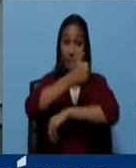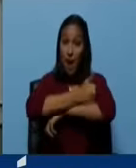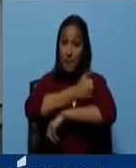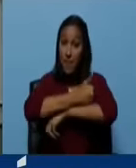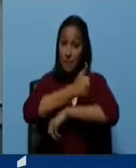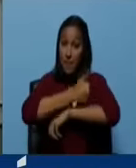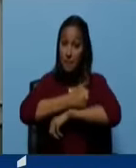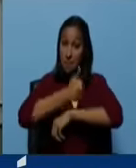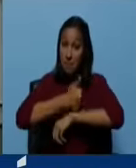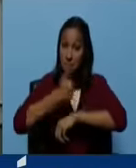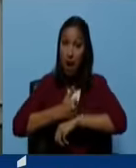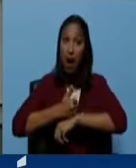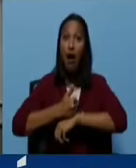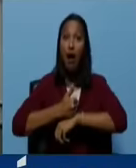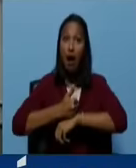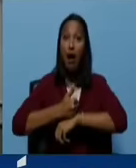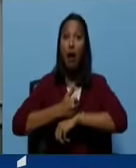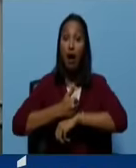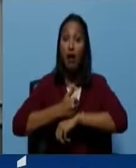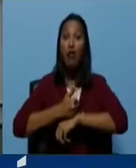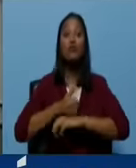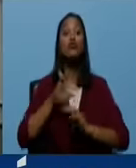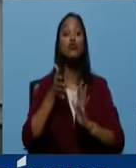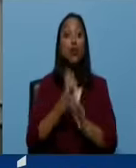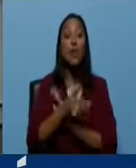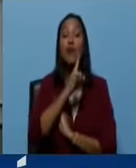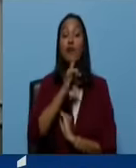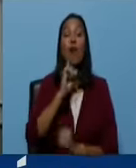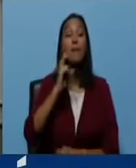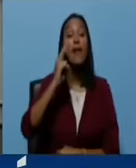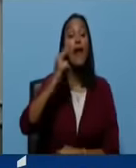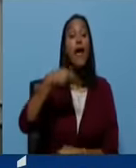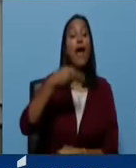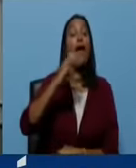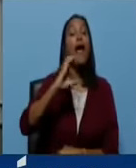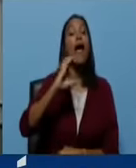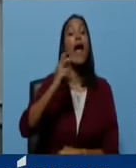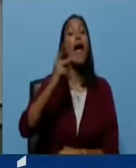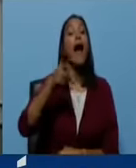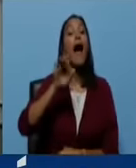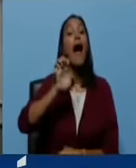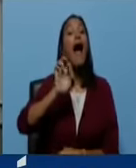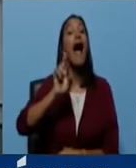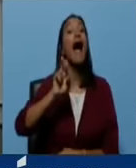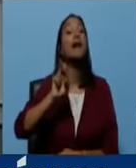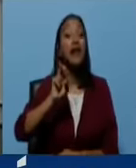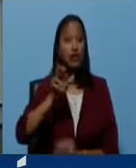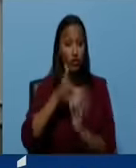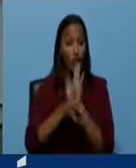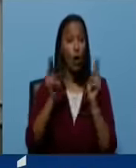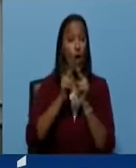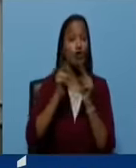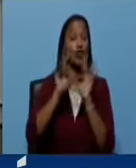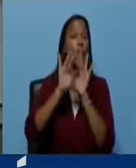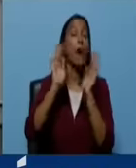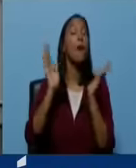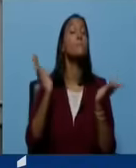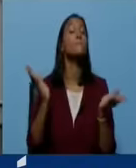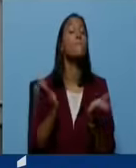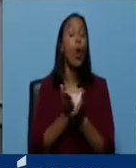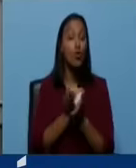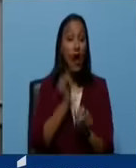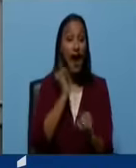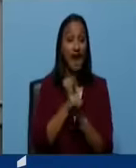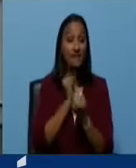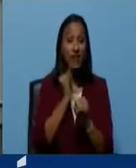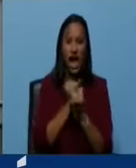seudónimo Astra, un hacker cibernético mundialmente conocido, asumió el ataque al